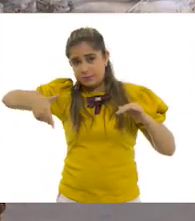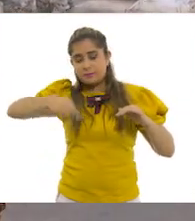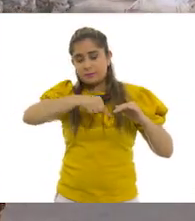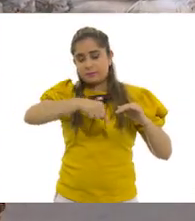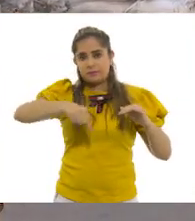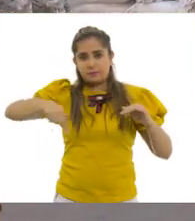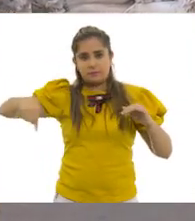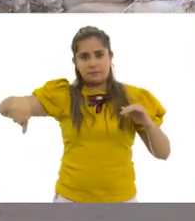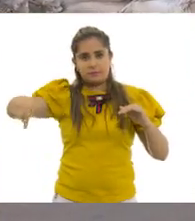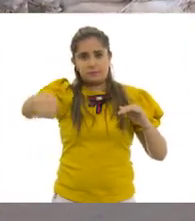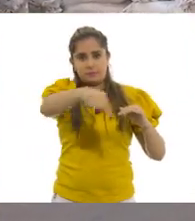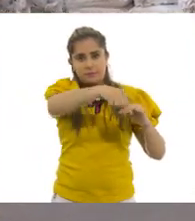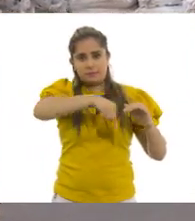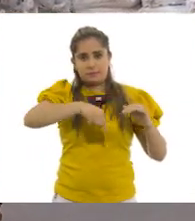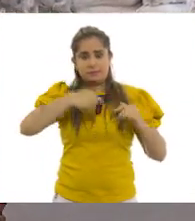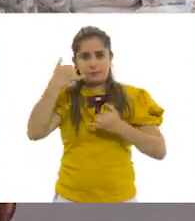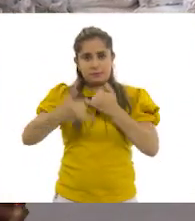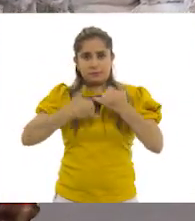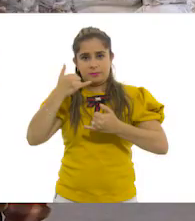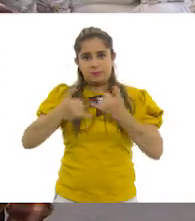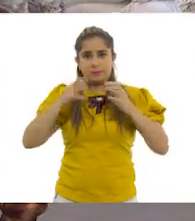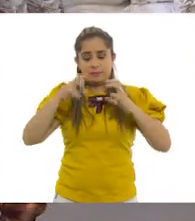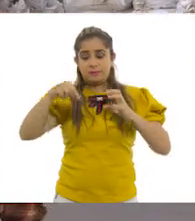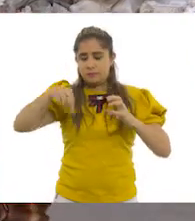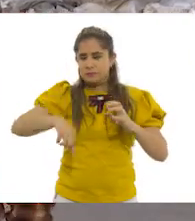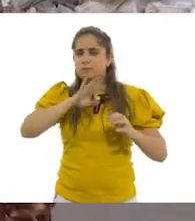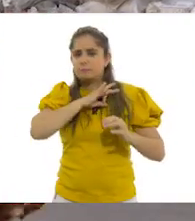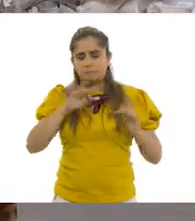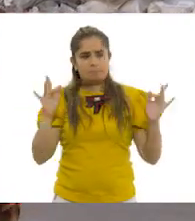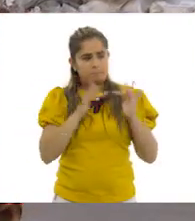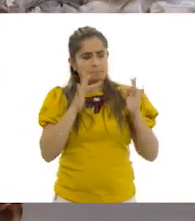parte que decíamos podía tener comunicación con